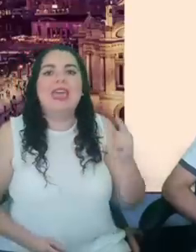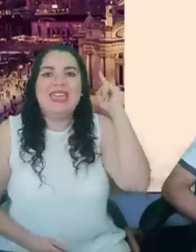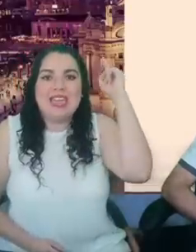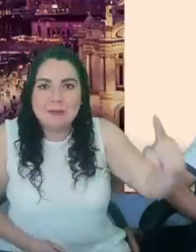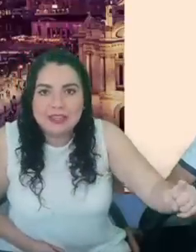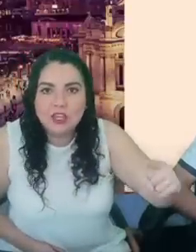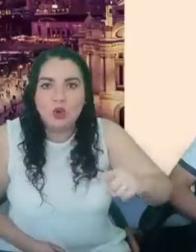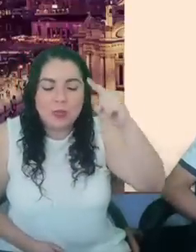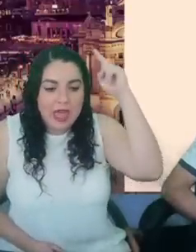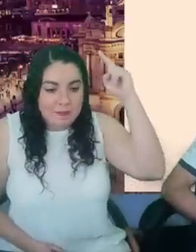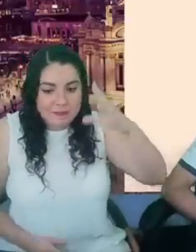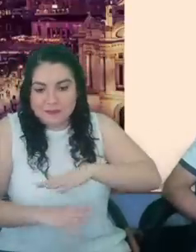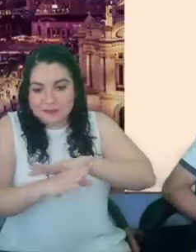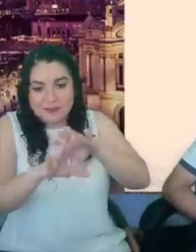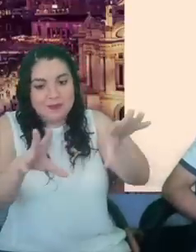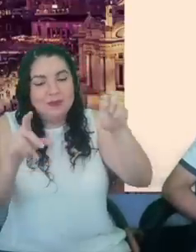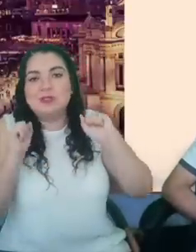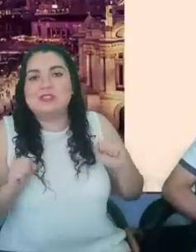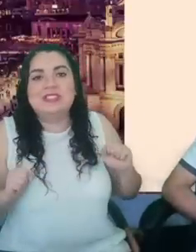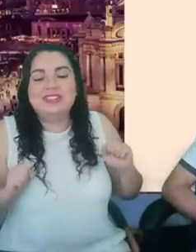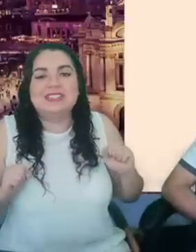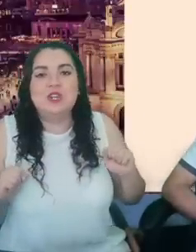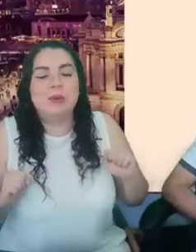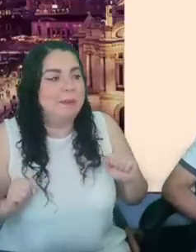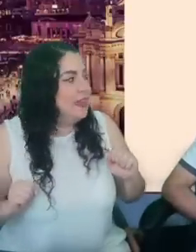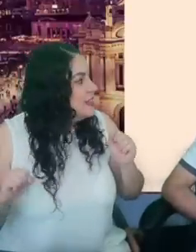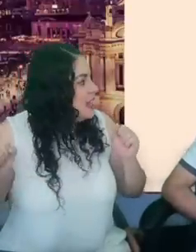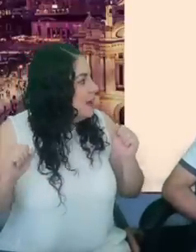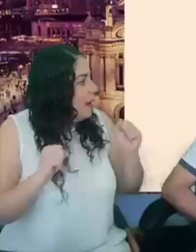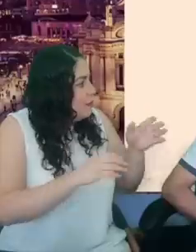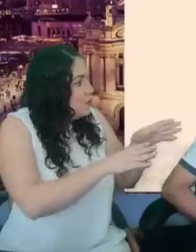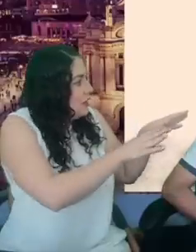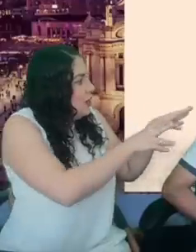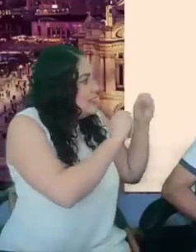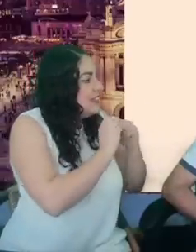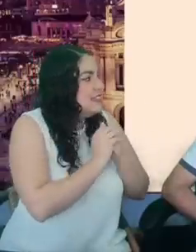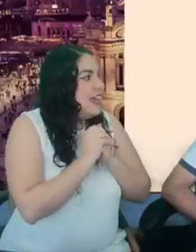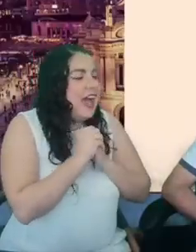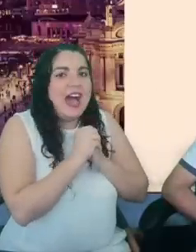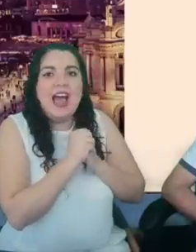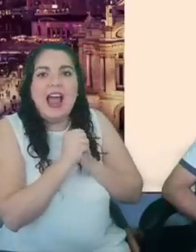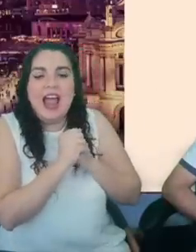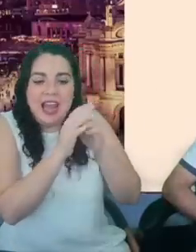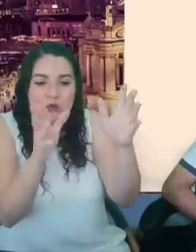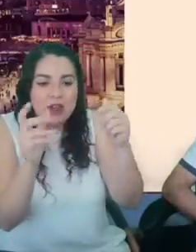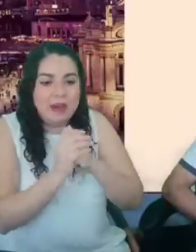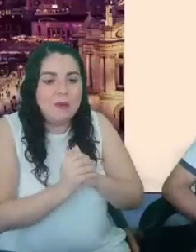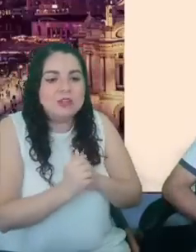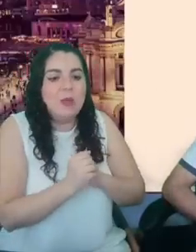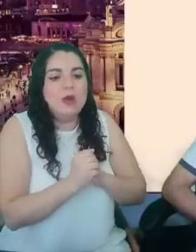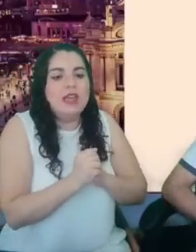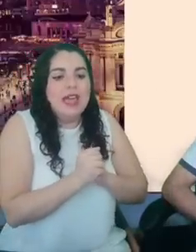culpable y en méxico los títeres de norma piña decían vamos dándole chance a la